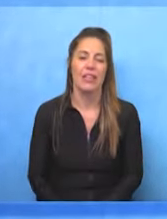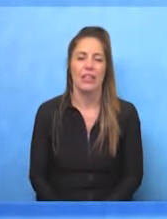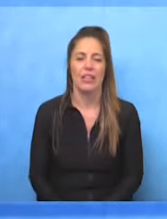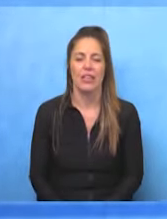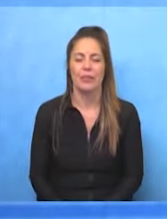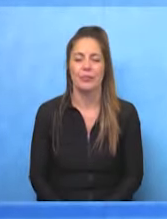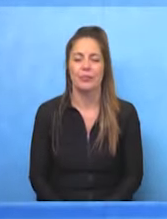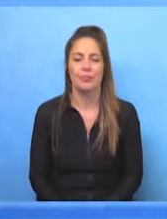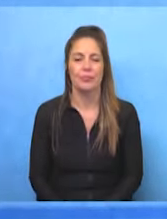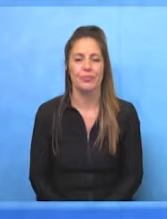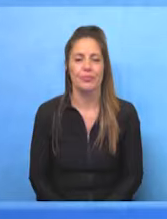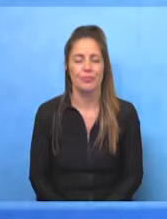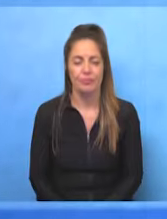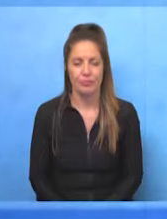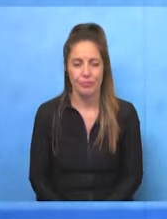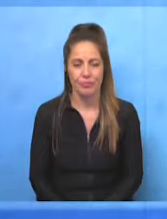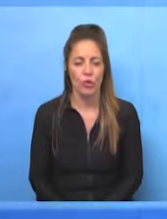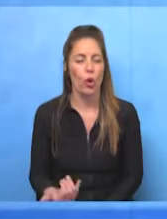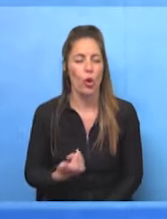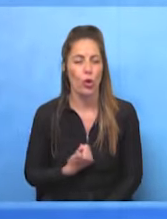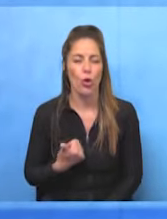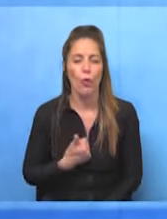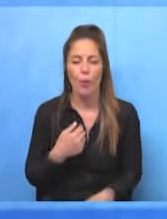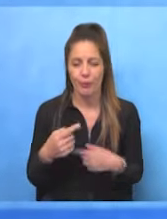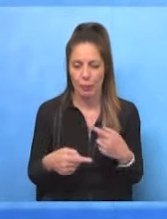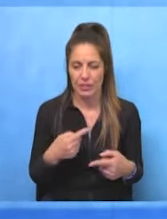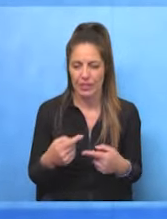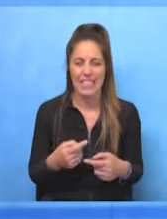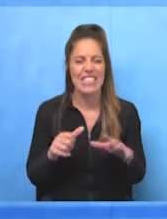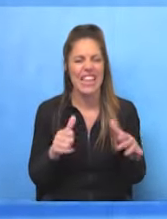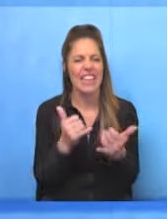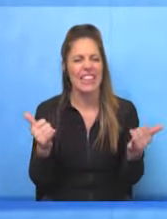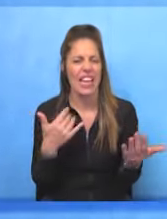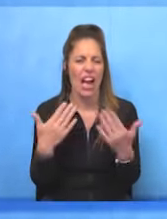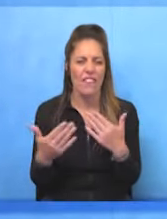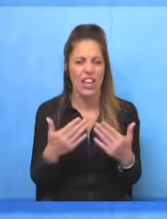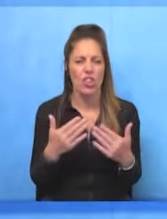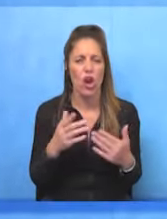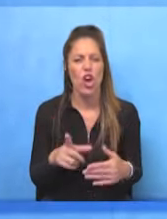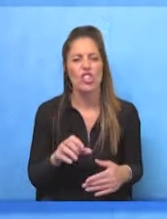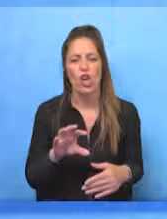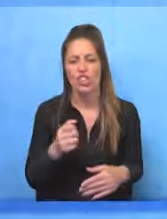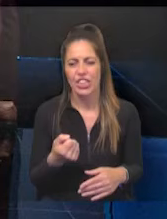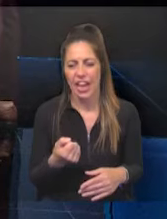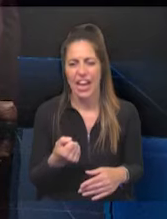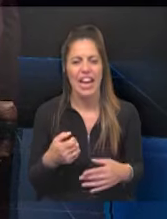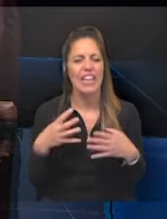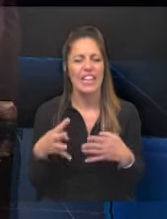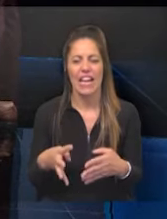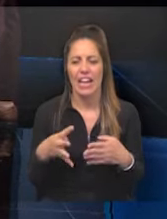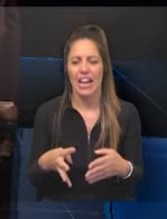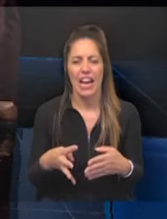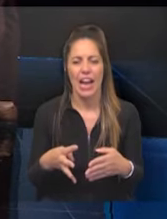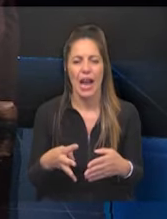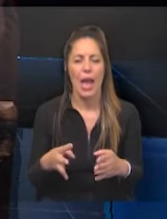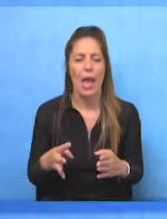Wilmar hasta vamos segir hace se días Estamos hablando Georg hay guerra guerra